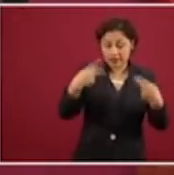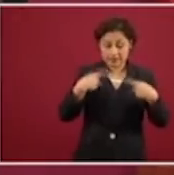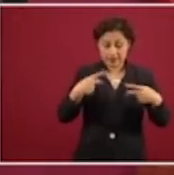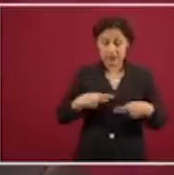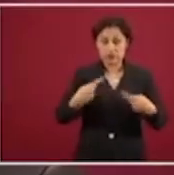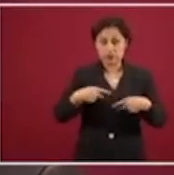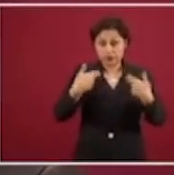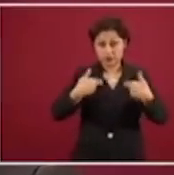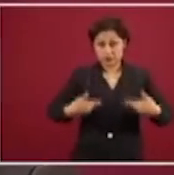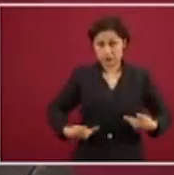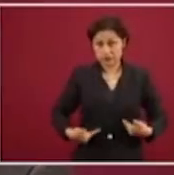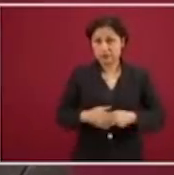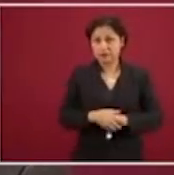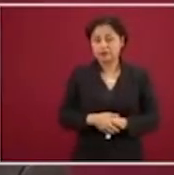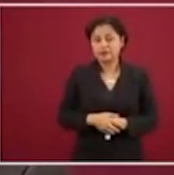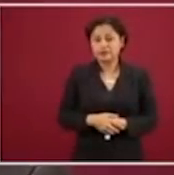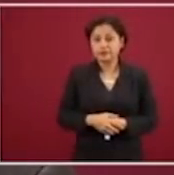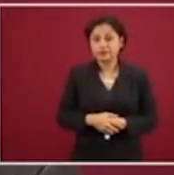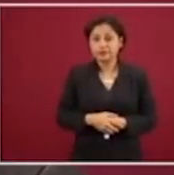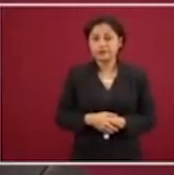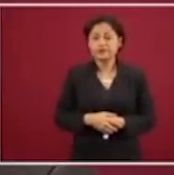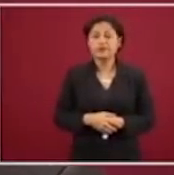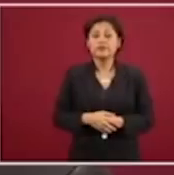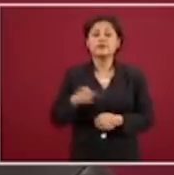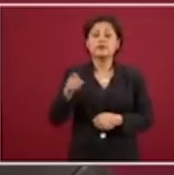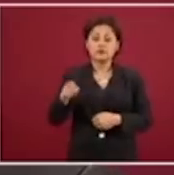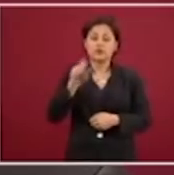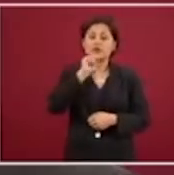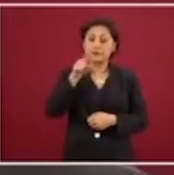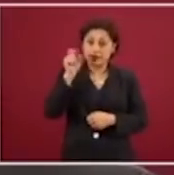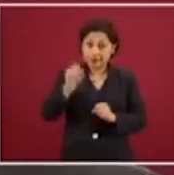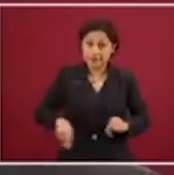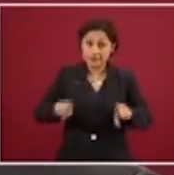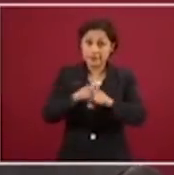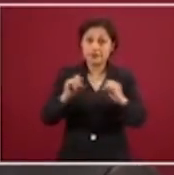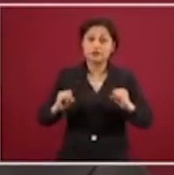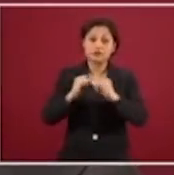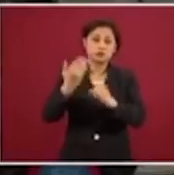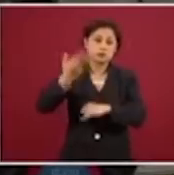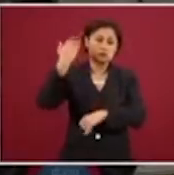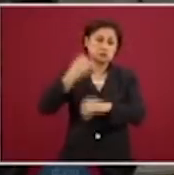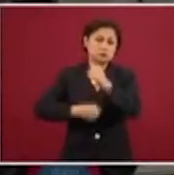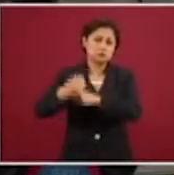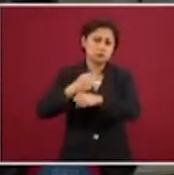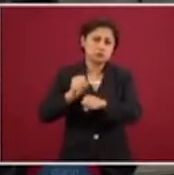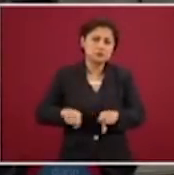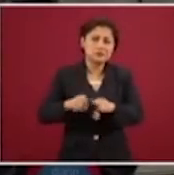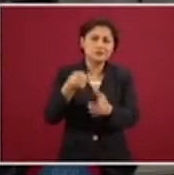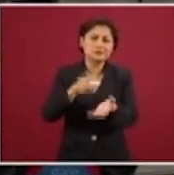Instituto de Nutrición tiene una unidad de cirugía experimental desde hace muchos años. Y también